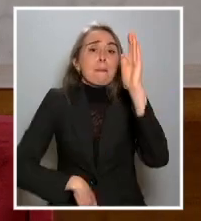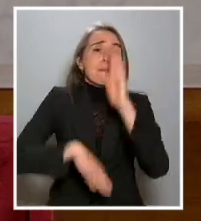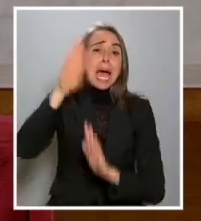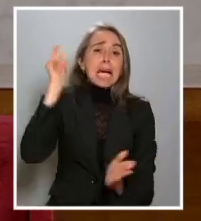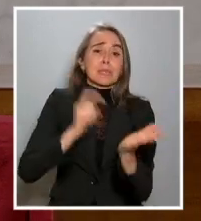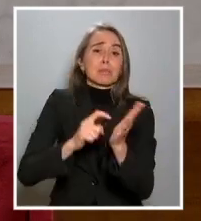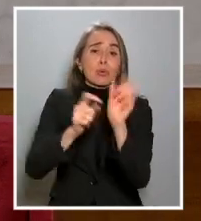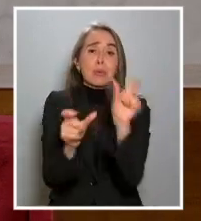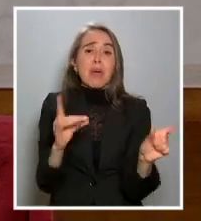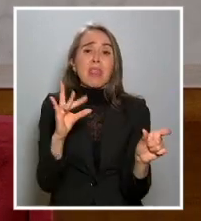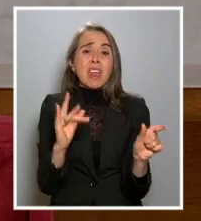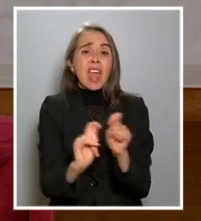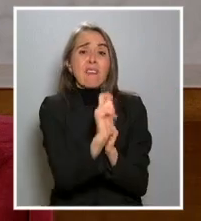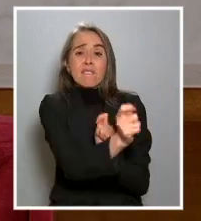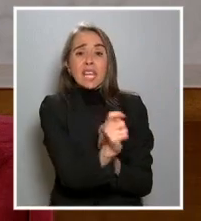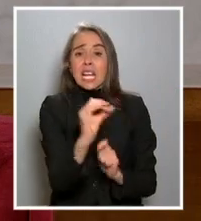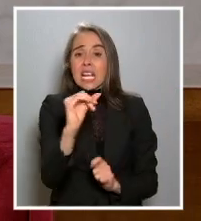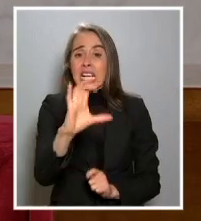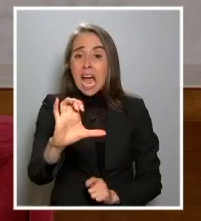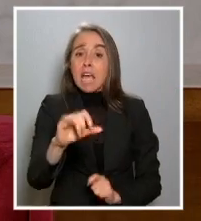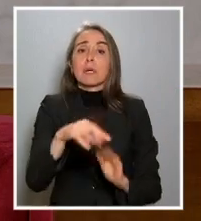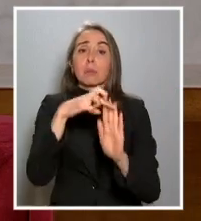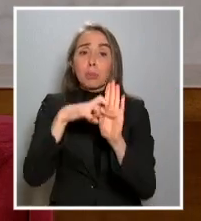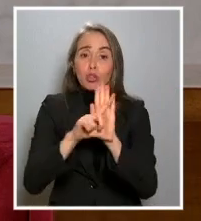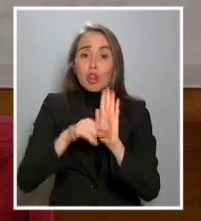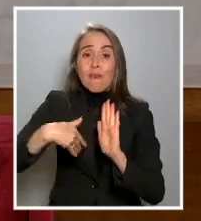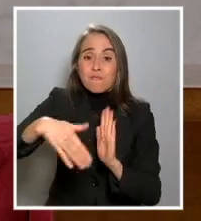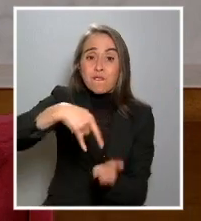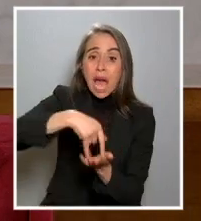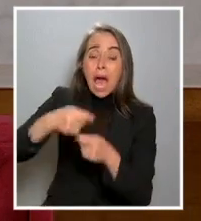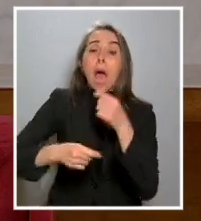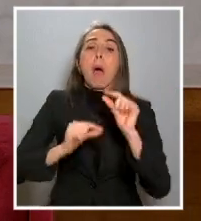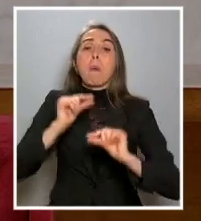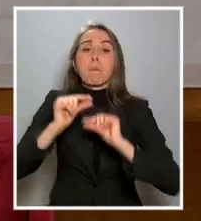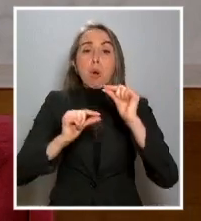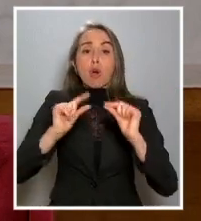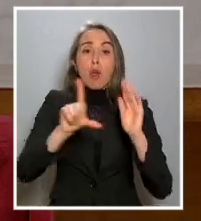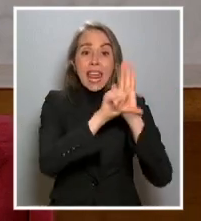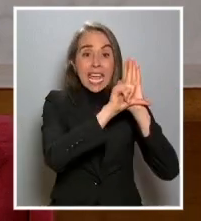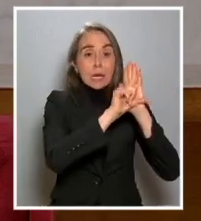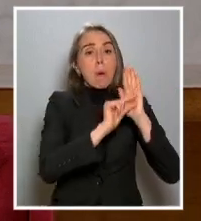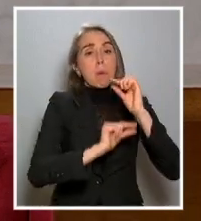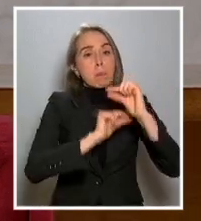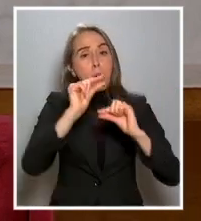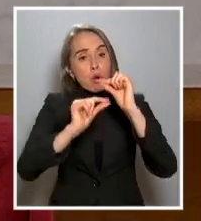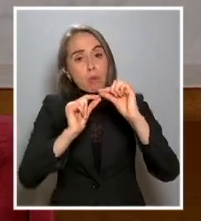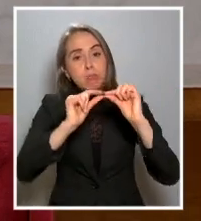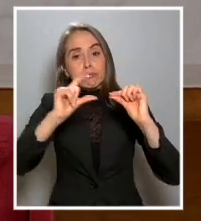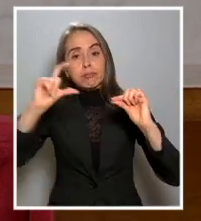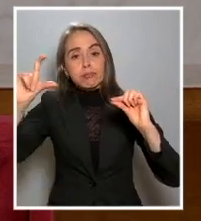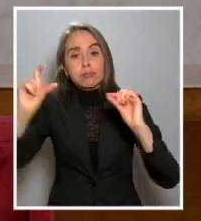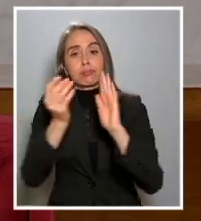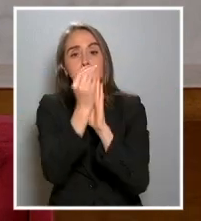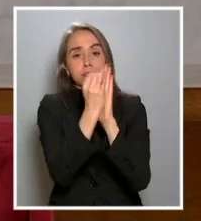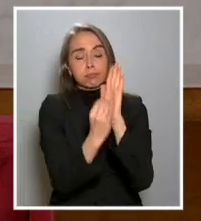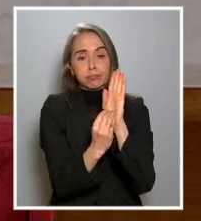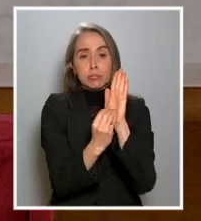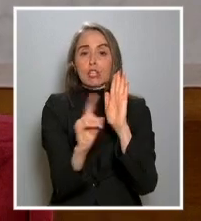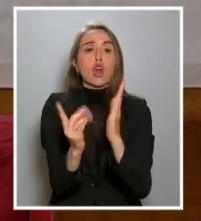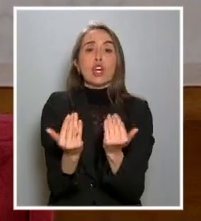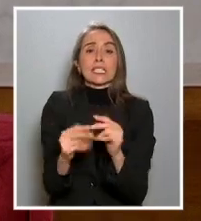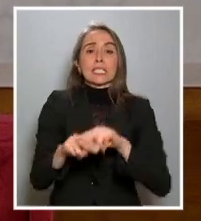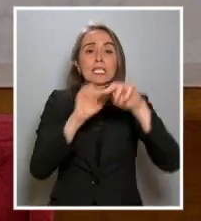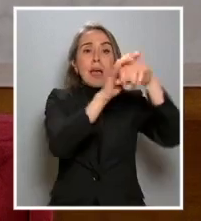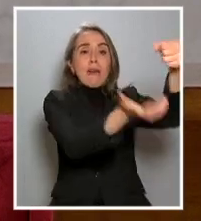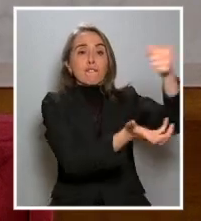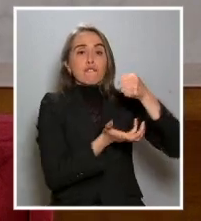mayoría de los deudores. Este proyecto va a ser gradual, progresivo y autocontenido, no requiriendo